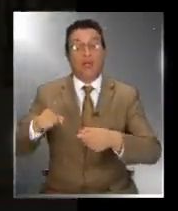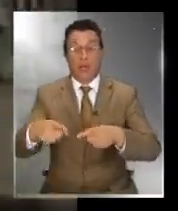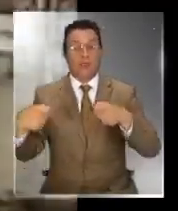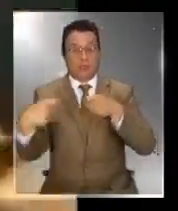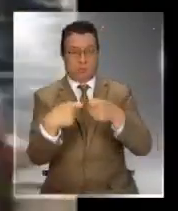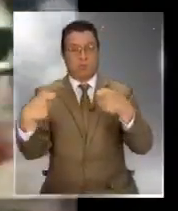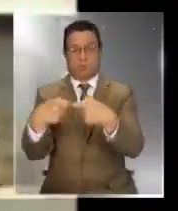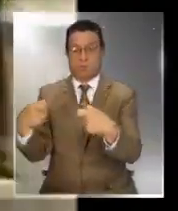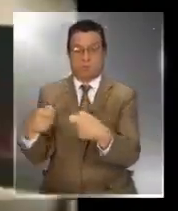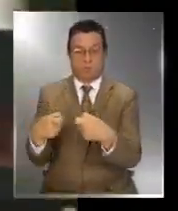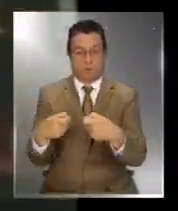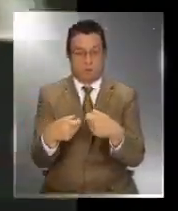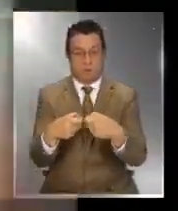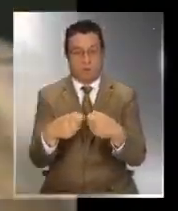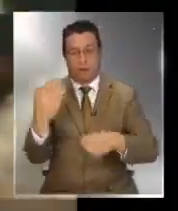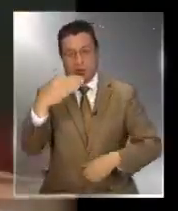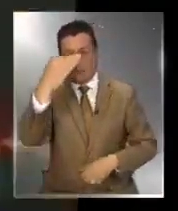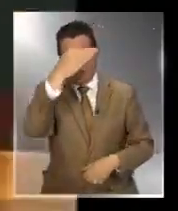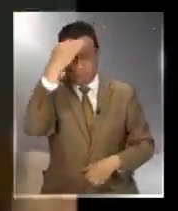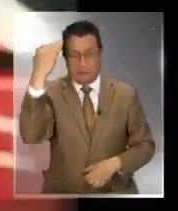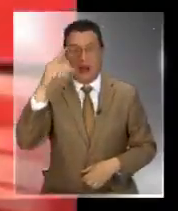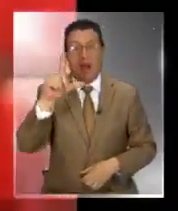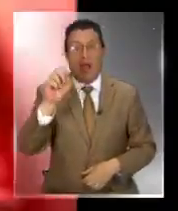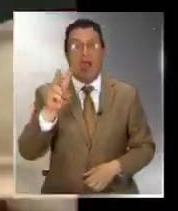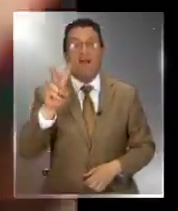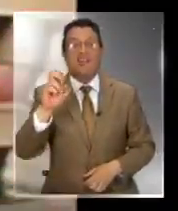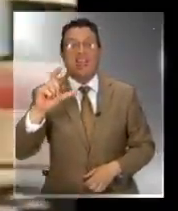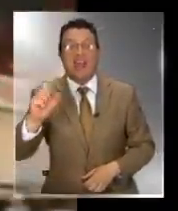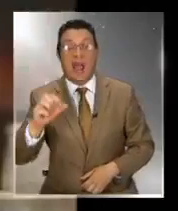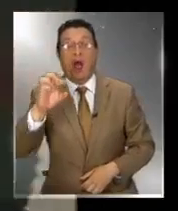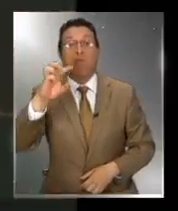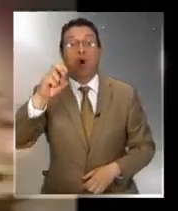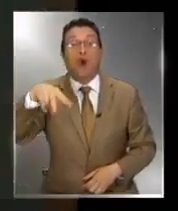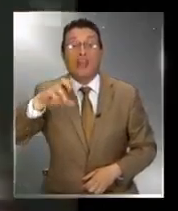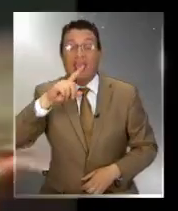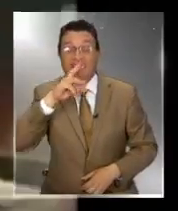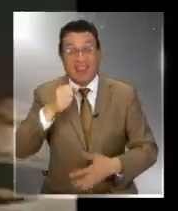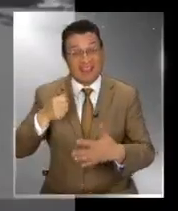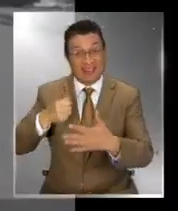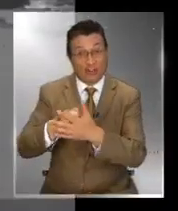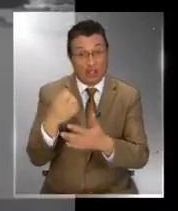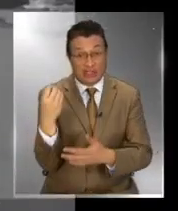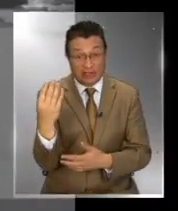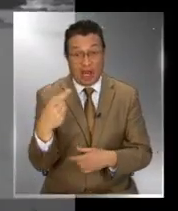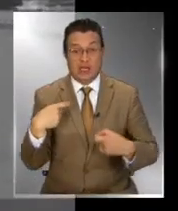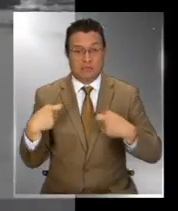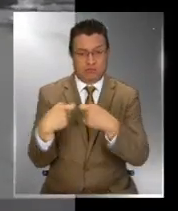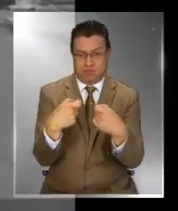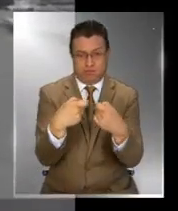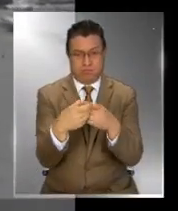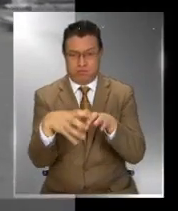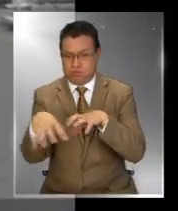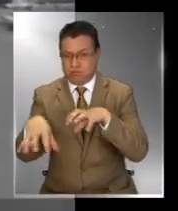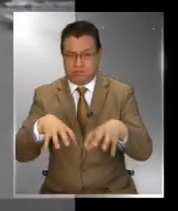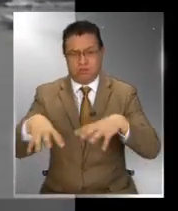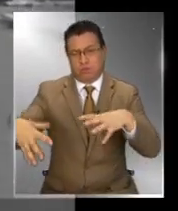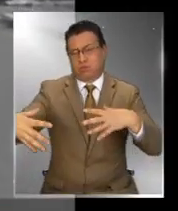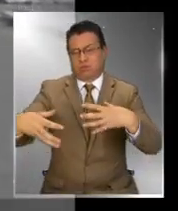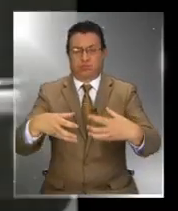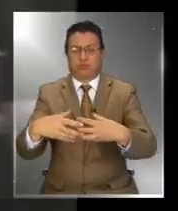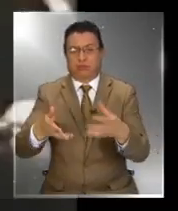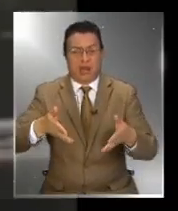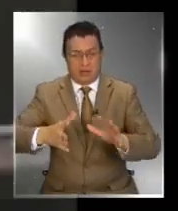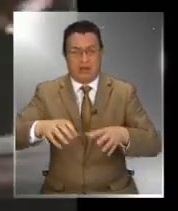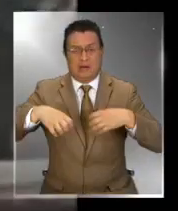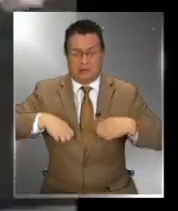crisis. Eran echados de la Vega Poniente en Estación Central por los vecinos, cansados del abrumador movimiento que se daba por las